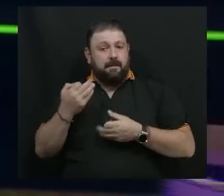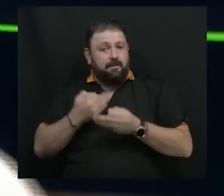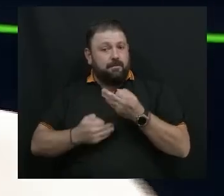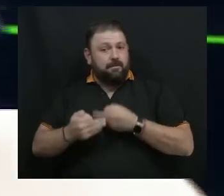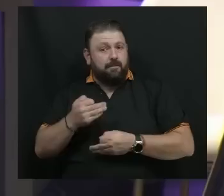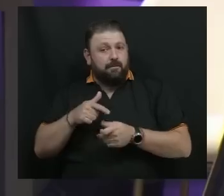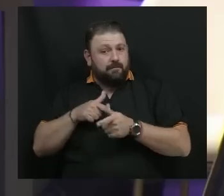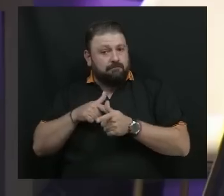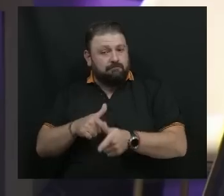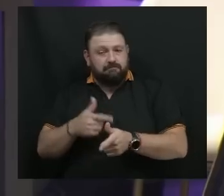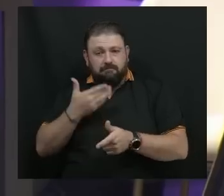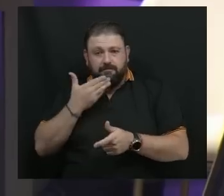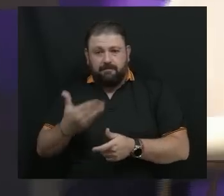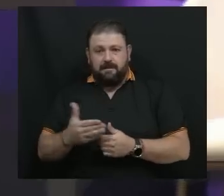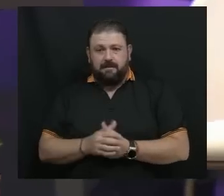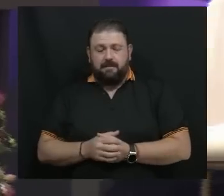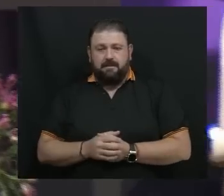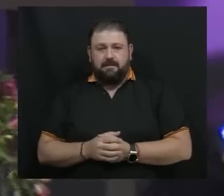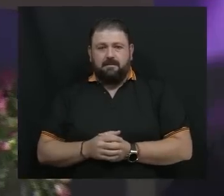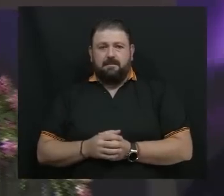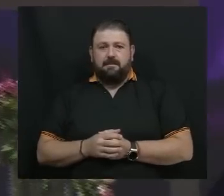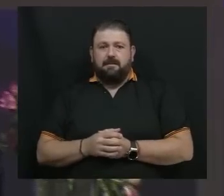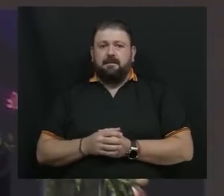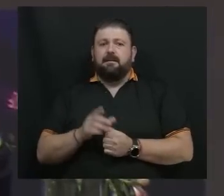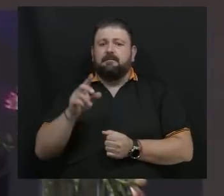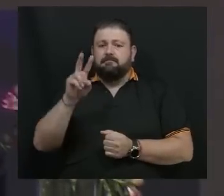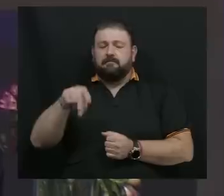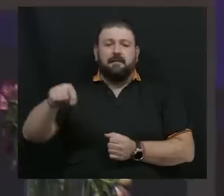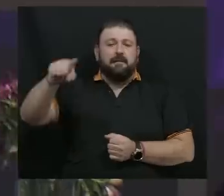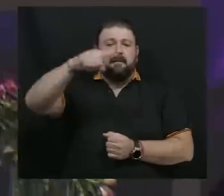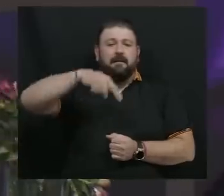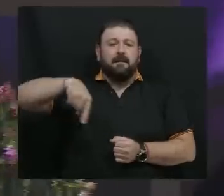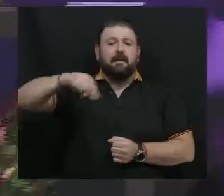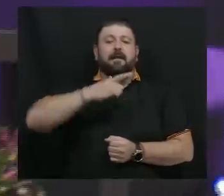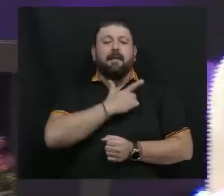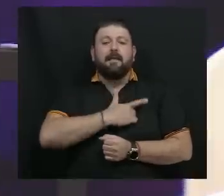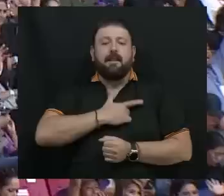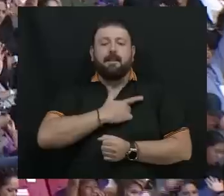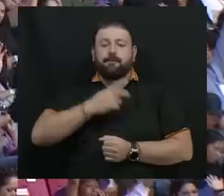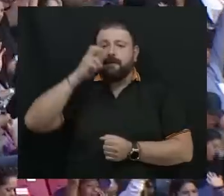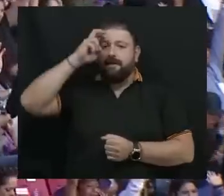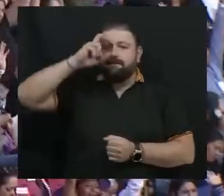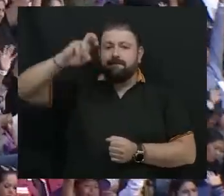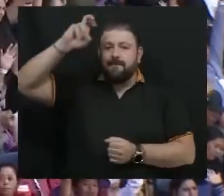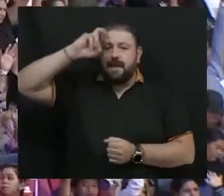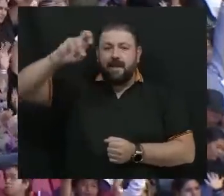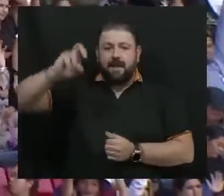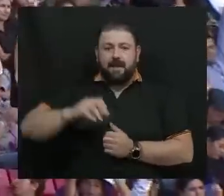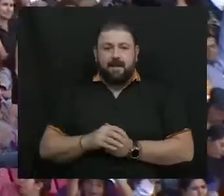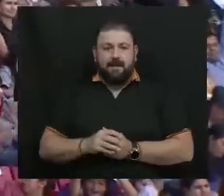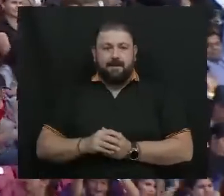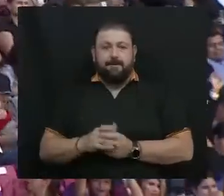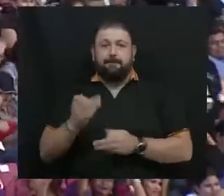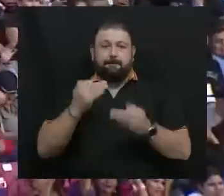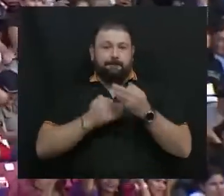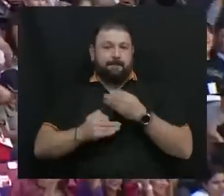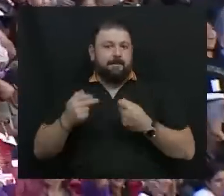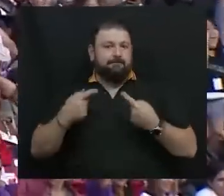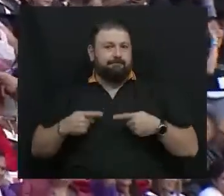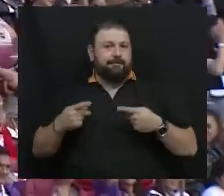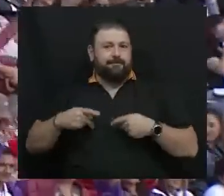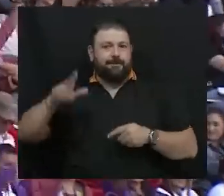organización. Y bueno, ¿a quién le gusta viajar? Alce la mano. ¿Y qué otro pague?